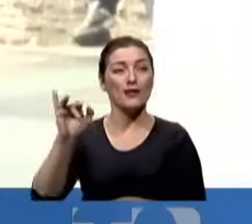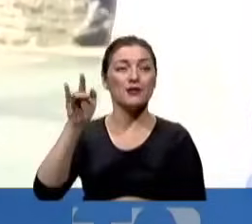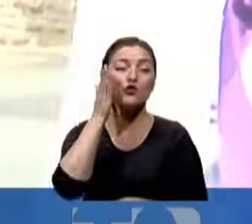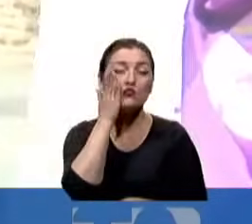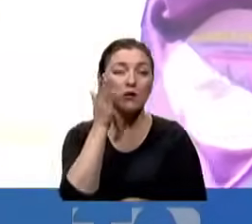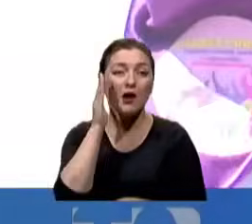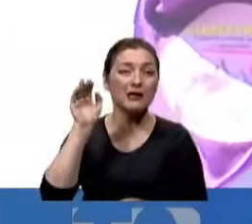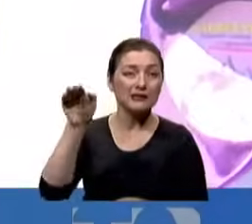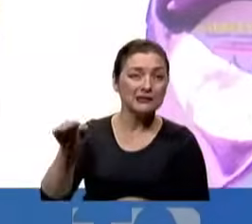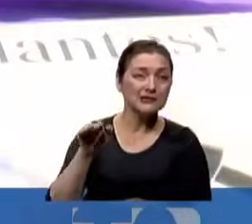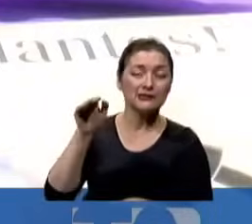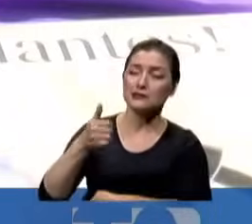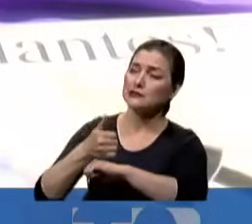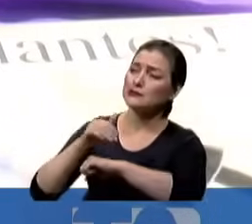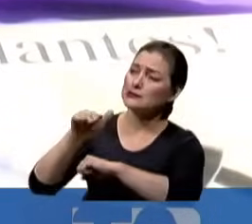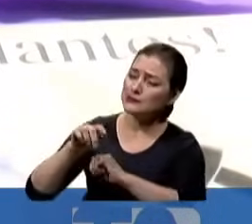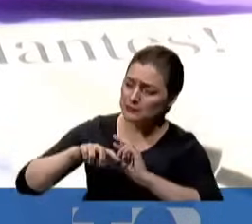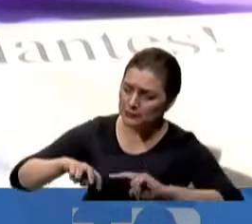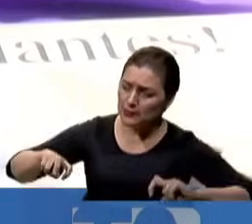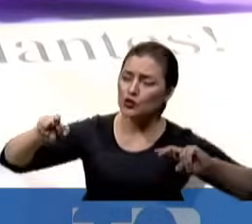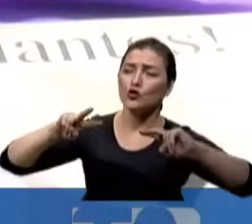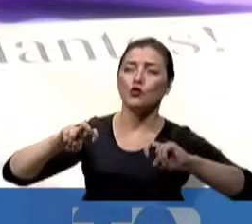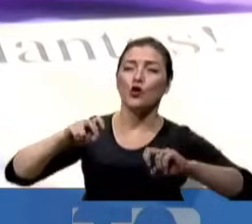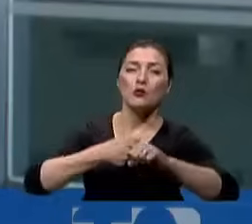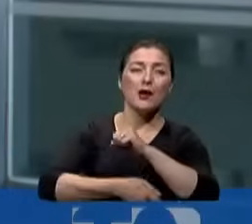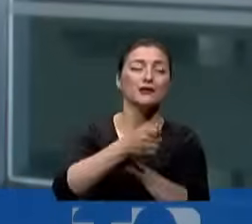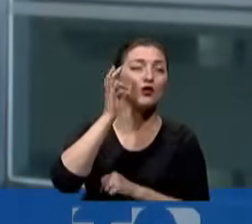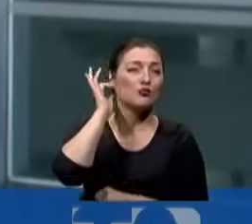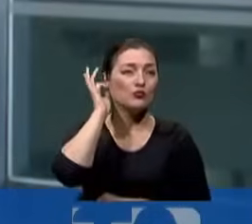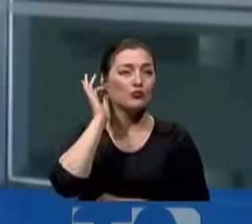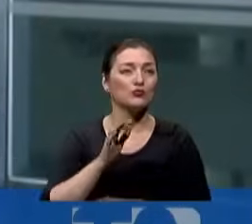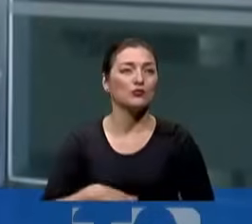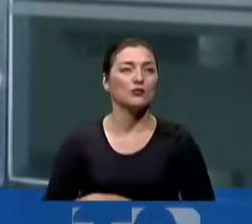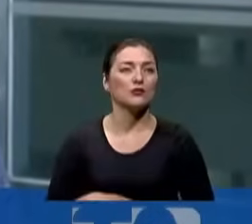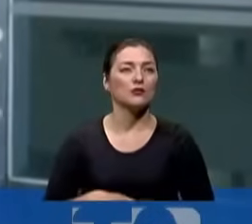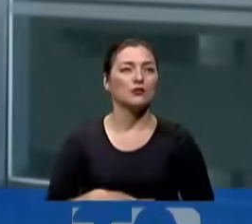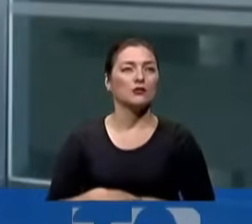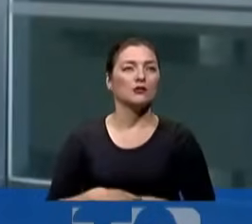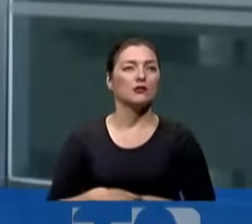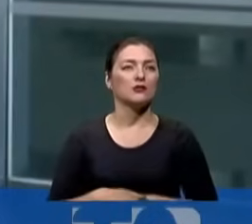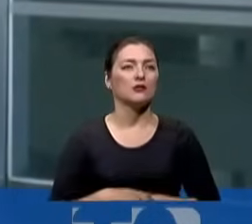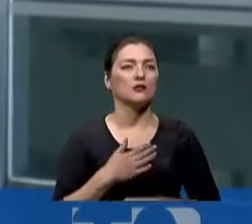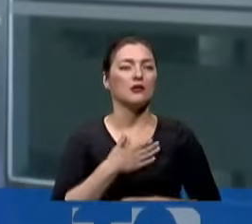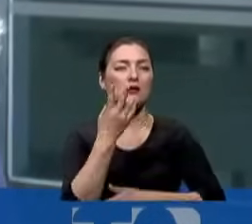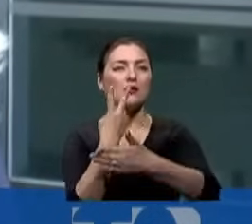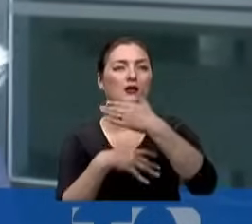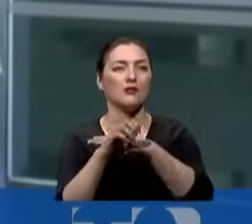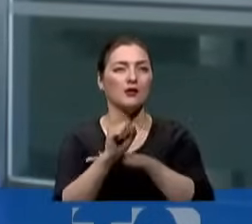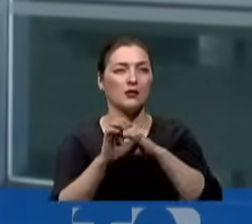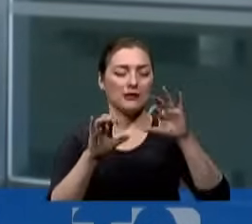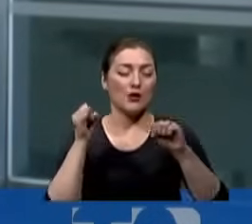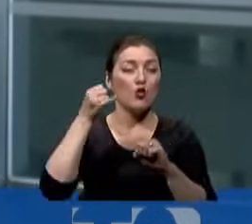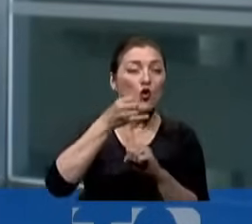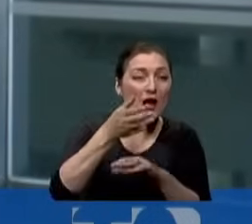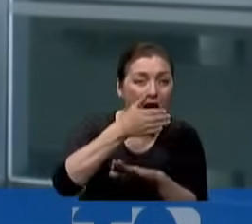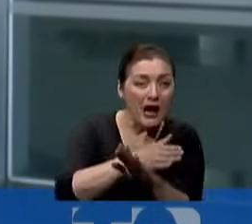madre aún insiste a las autoridades que se investigue el caso por femicidio. Eso quiere decir que mi hija fue violada